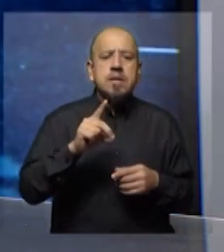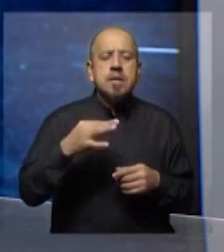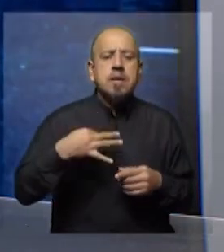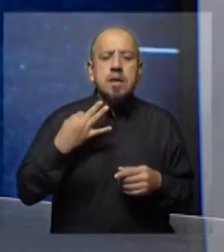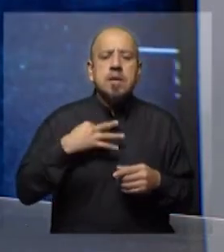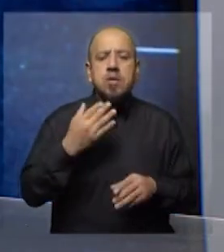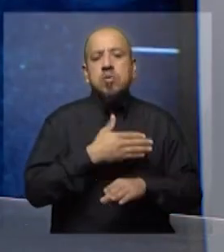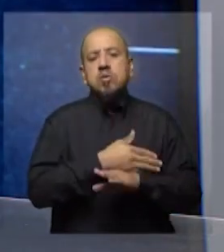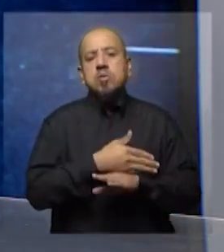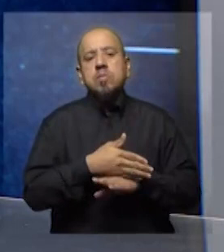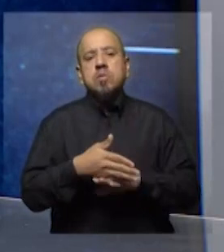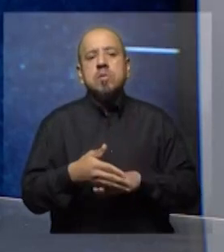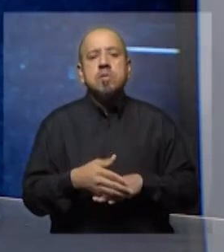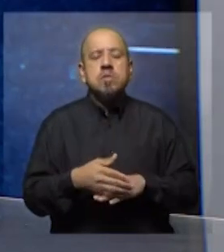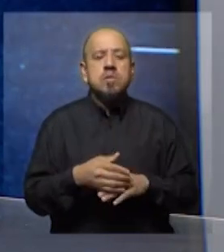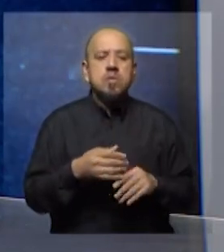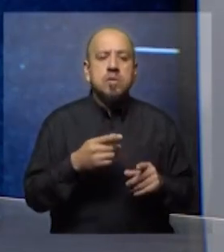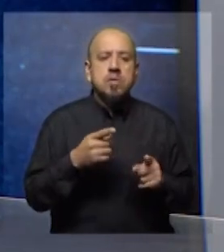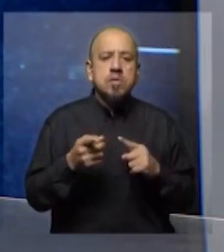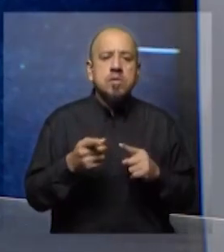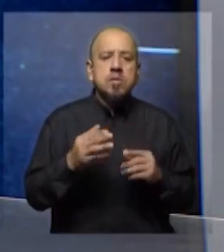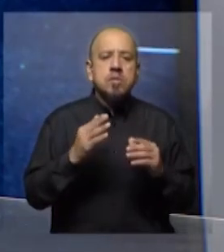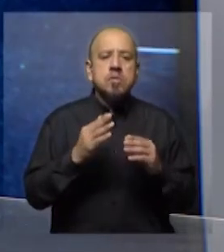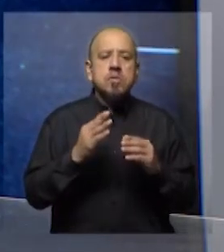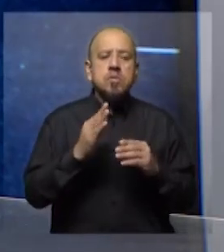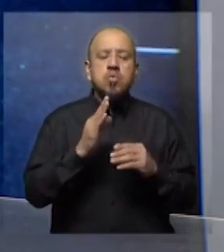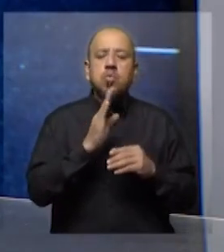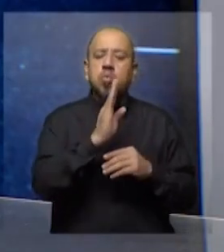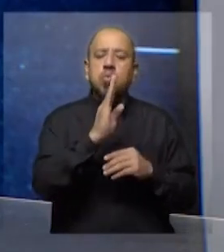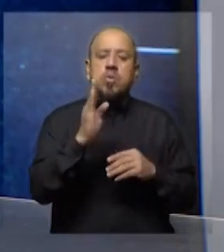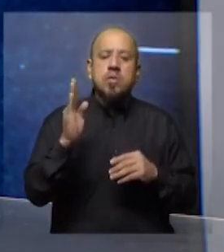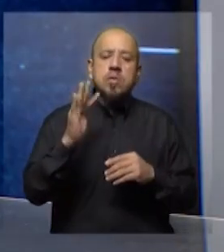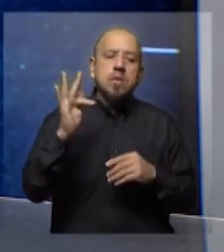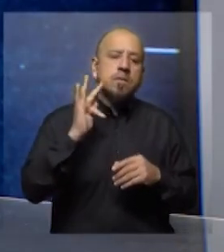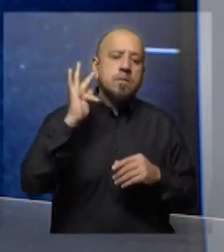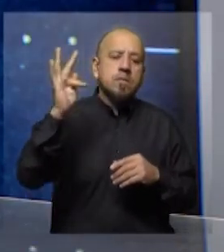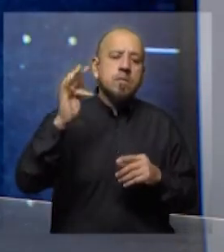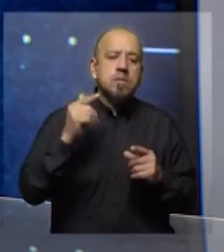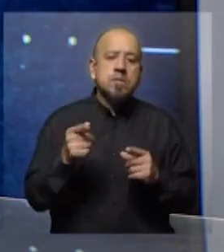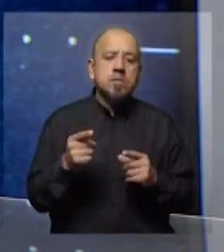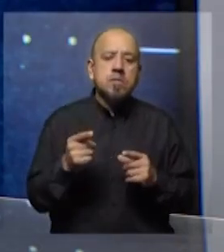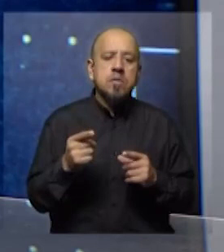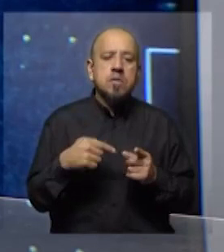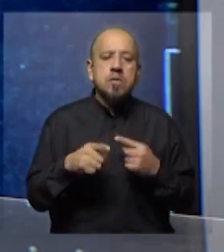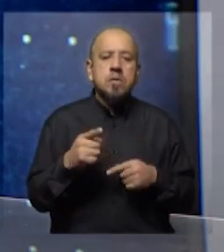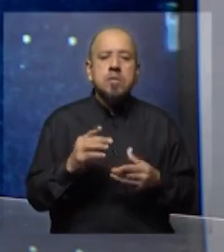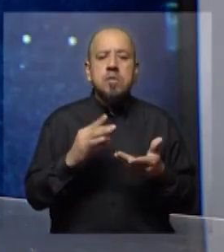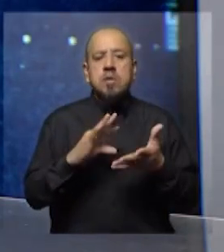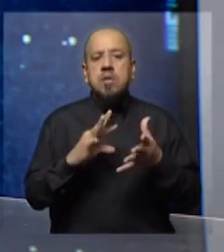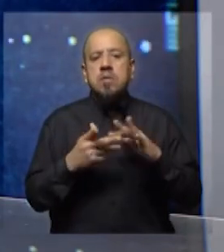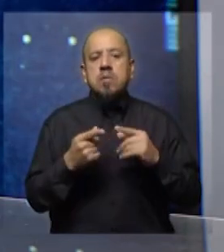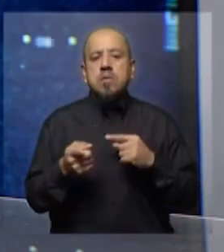lanza una cosa que él denomina un libro futuro y refiere no a a una modalidad